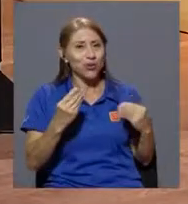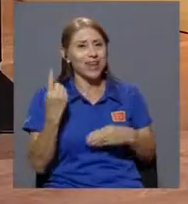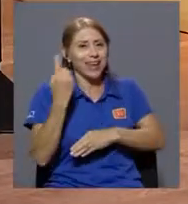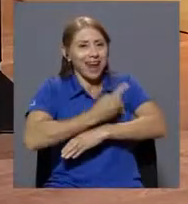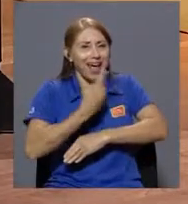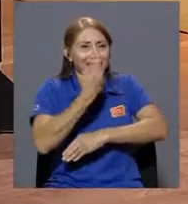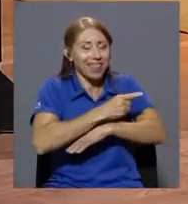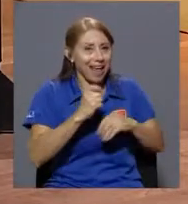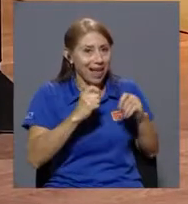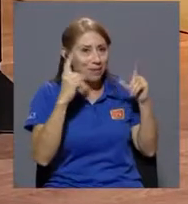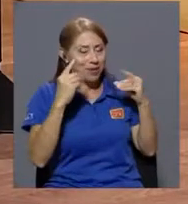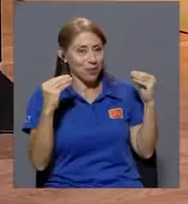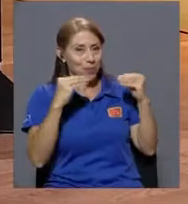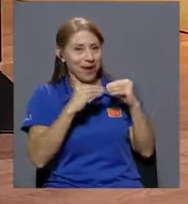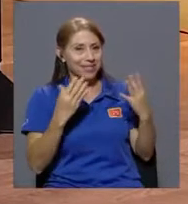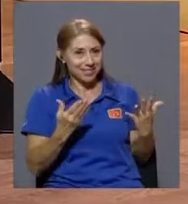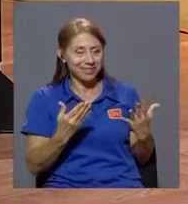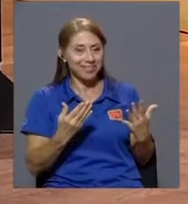admiro más.